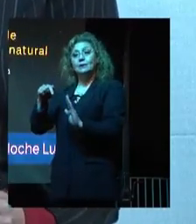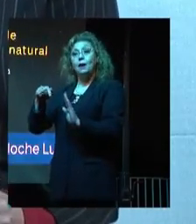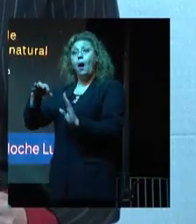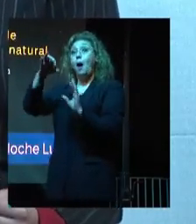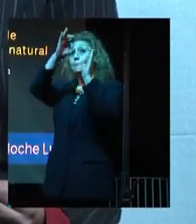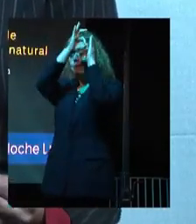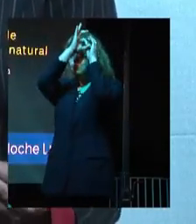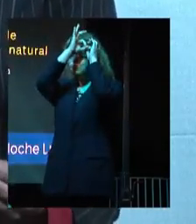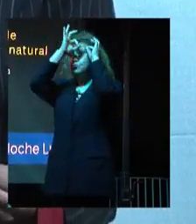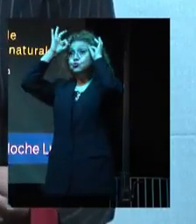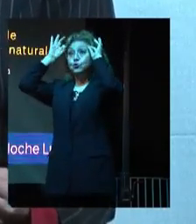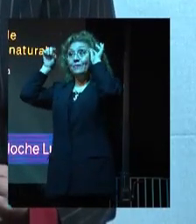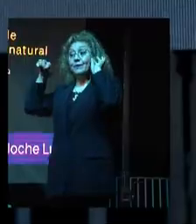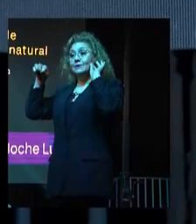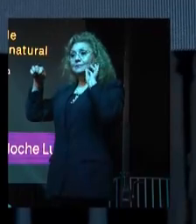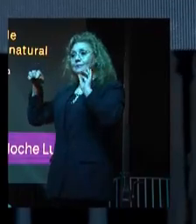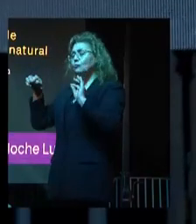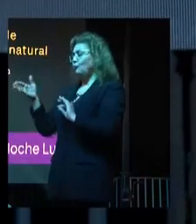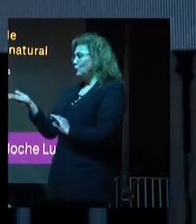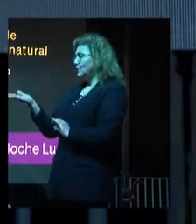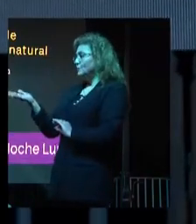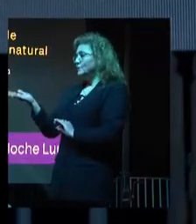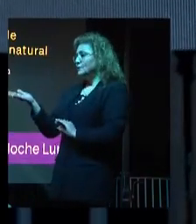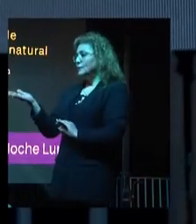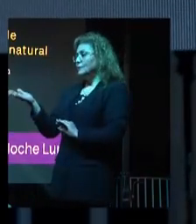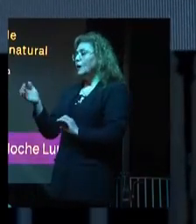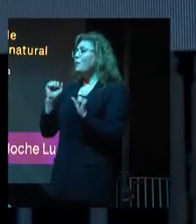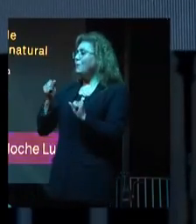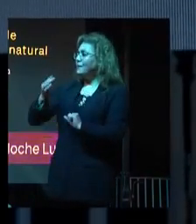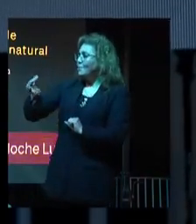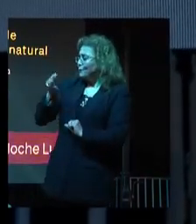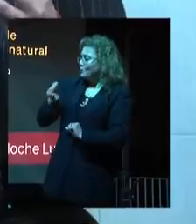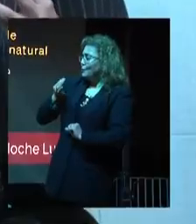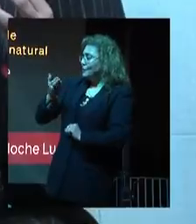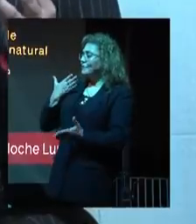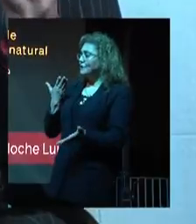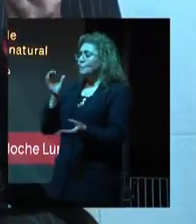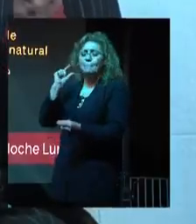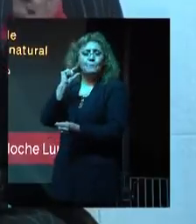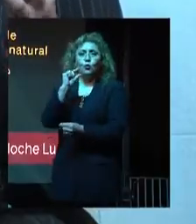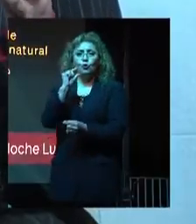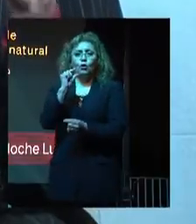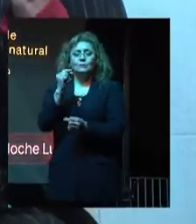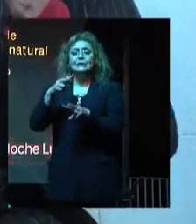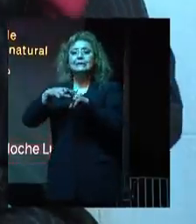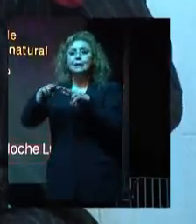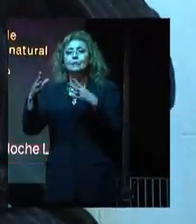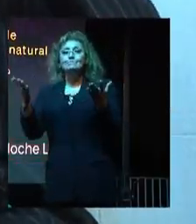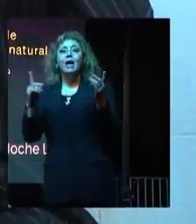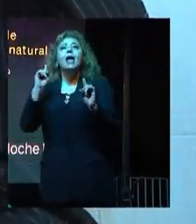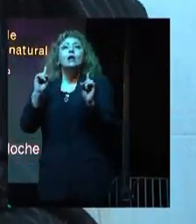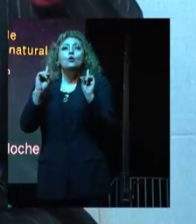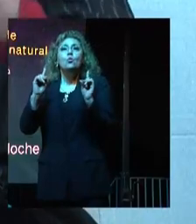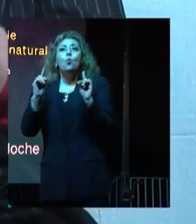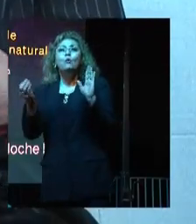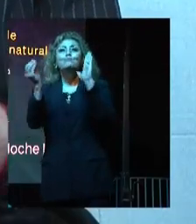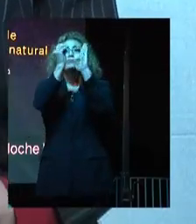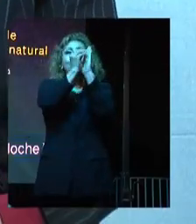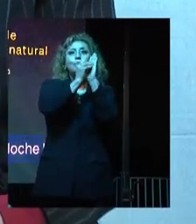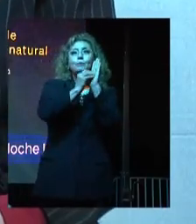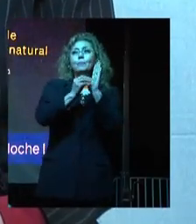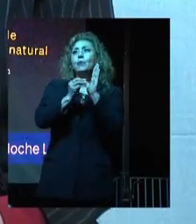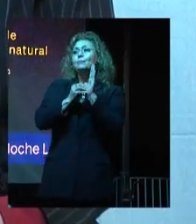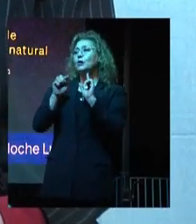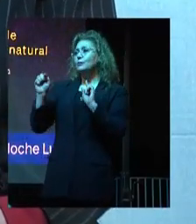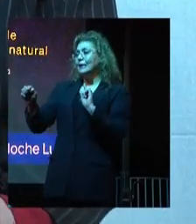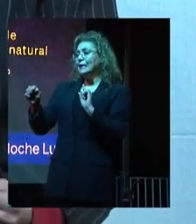mapuche. ¿Cómo usted puede comentarnos un poco de hacer algunos datos quizás